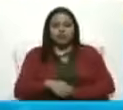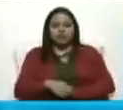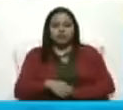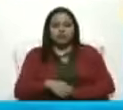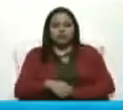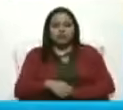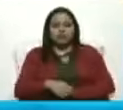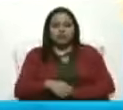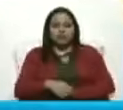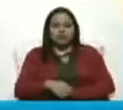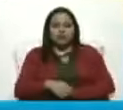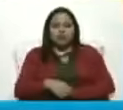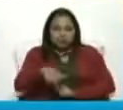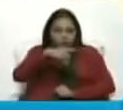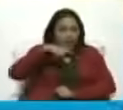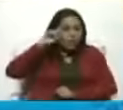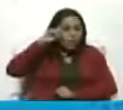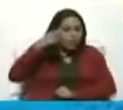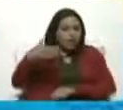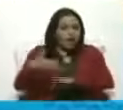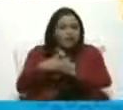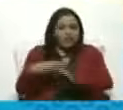¿Se acuerdan los ultimátums que nos dieron?